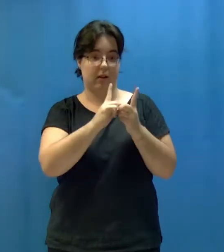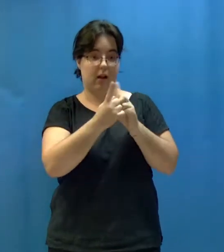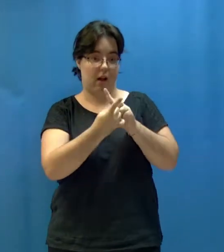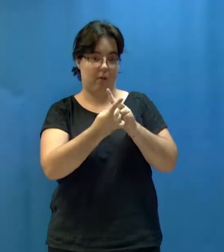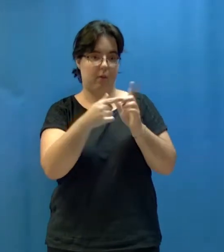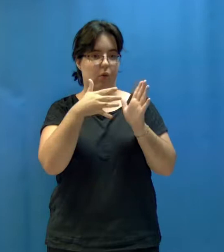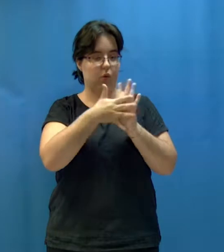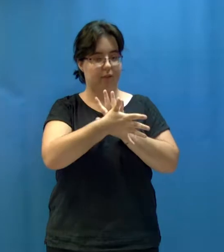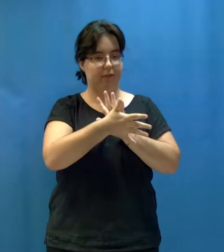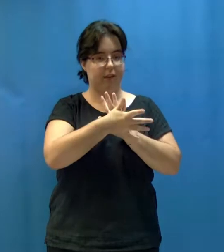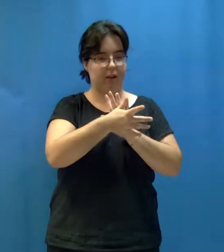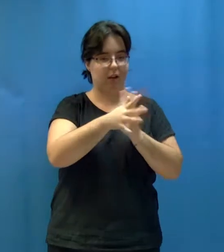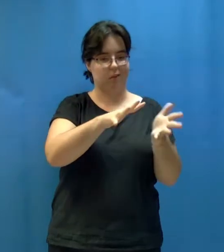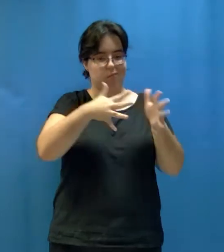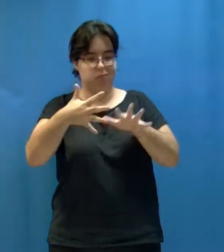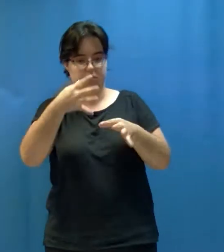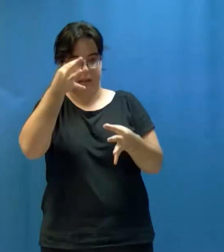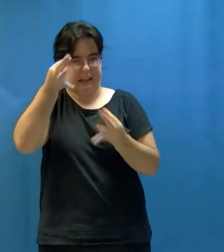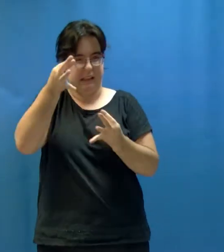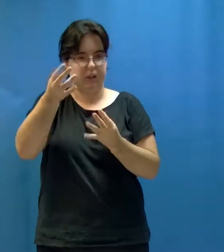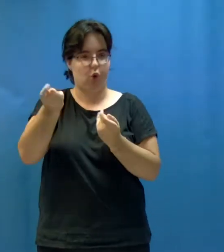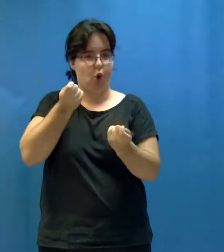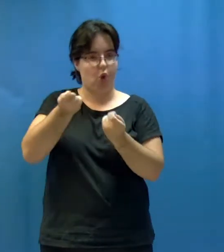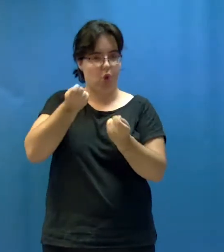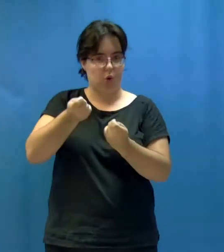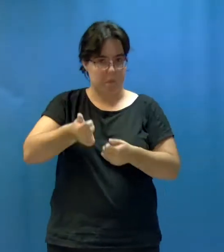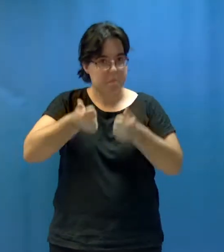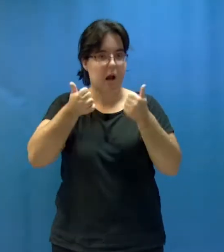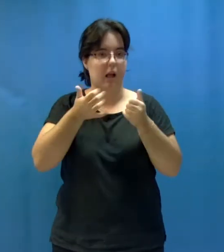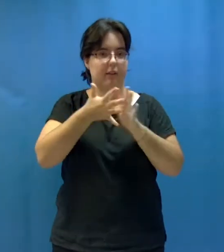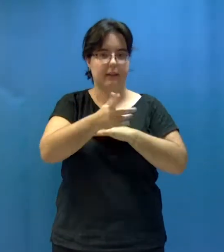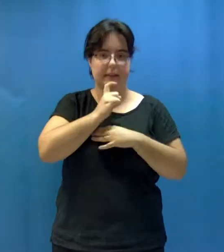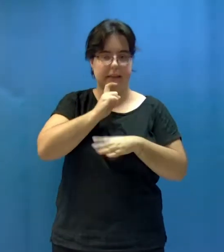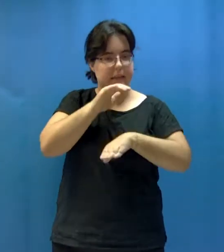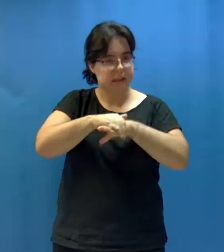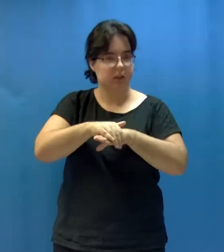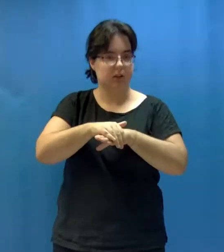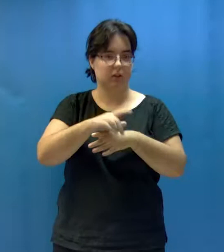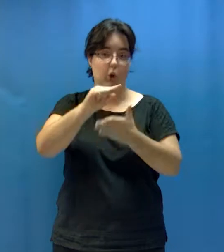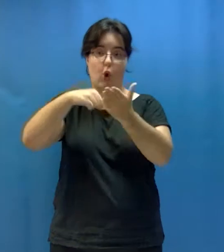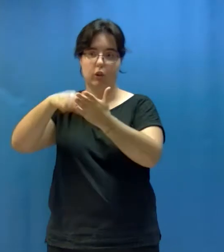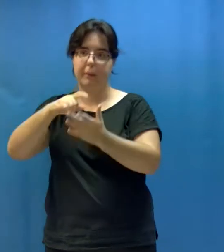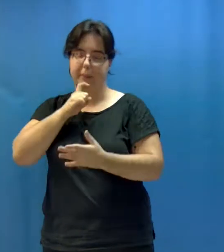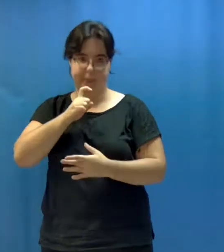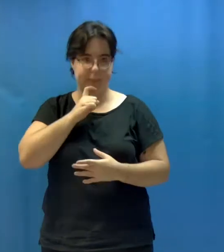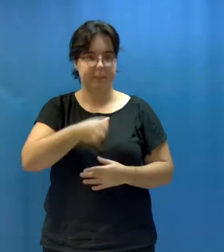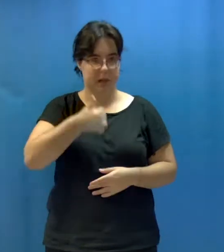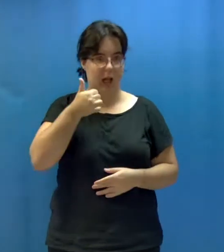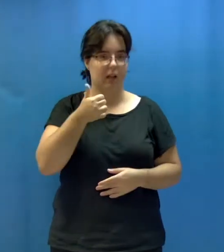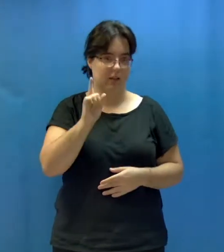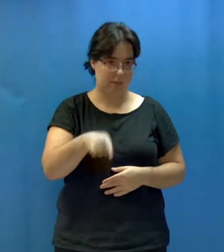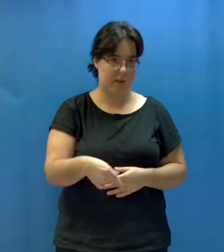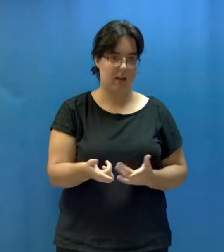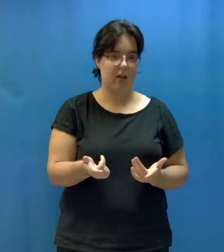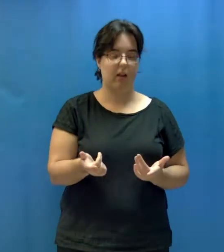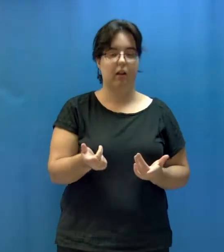exigente los controles, afortunadamente, en las políticas públicas a la hora de contratar. Eso también es cierto. Es cierto también